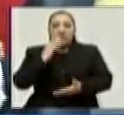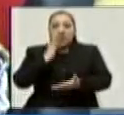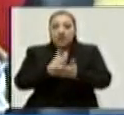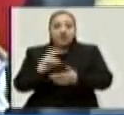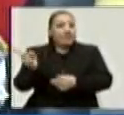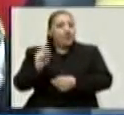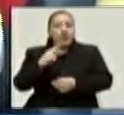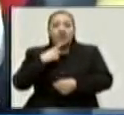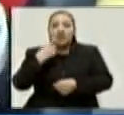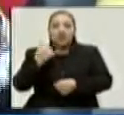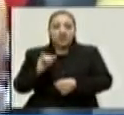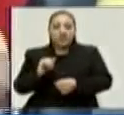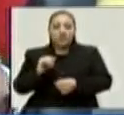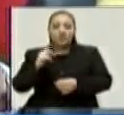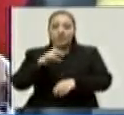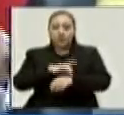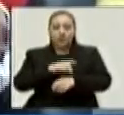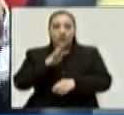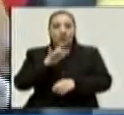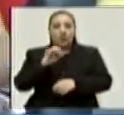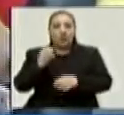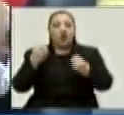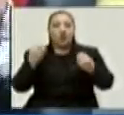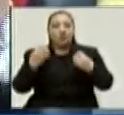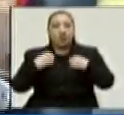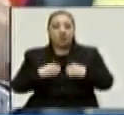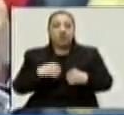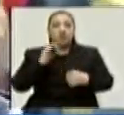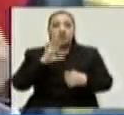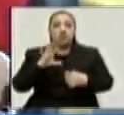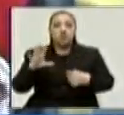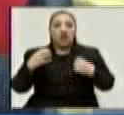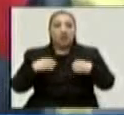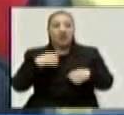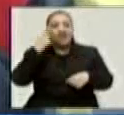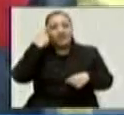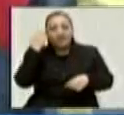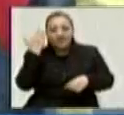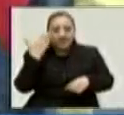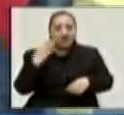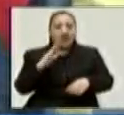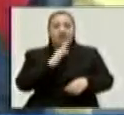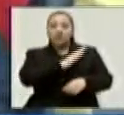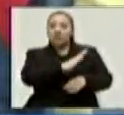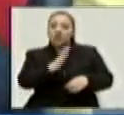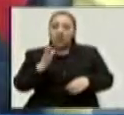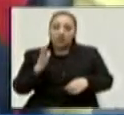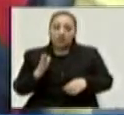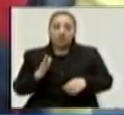sanción, y eso no es cierto, y el doctor Burga como abogado y sus abogados lo deben tener con claridad,